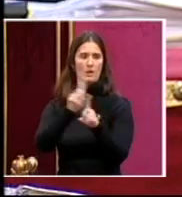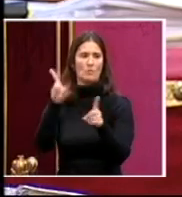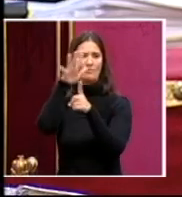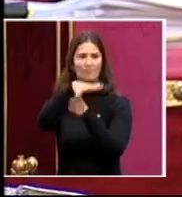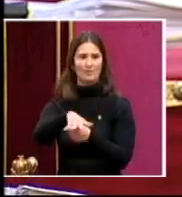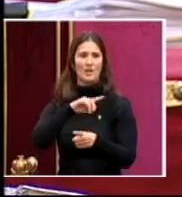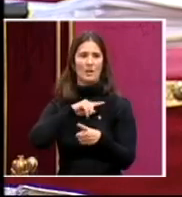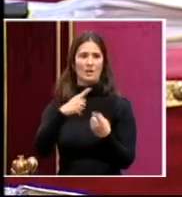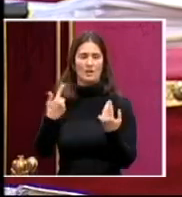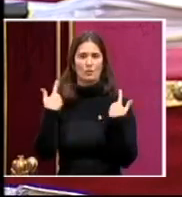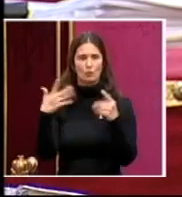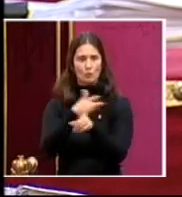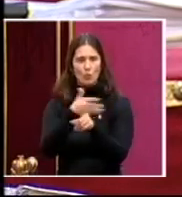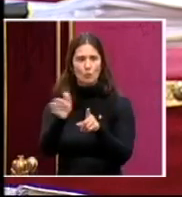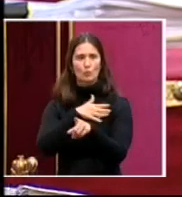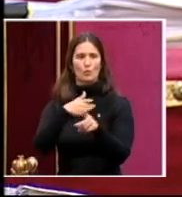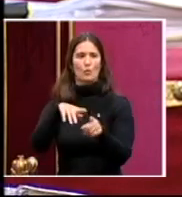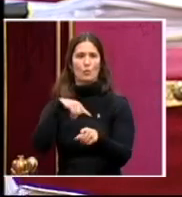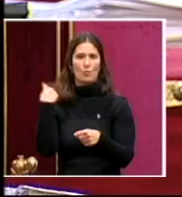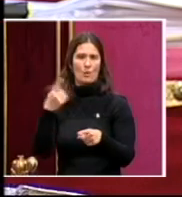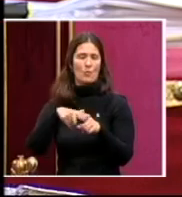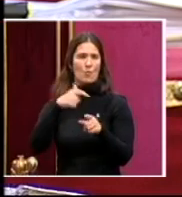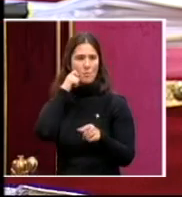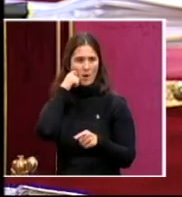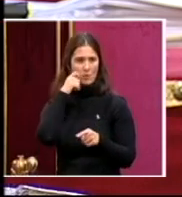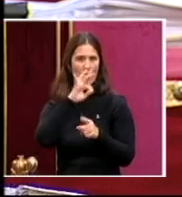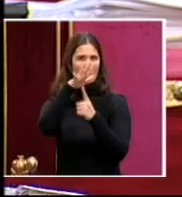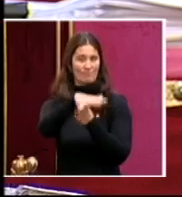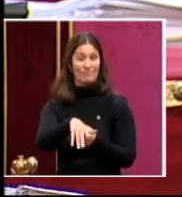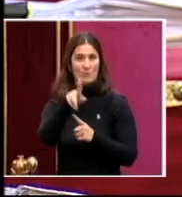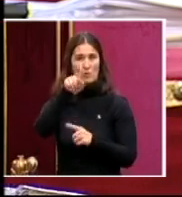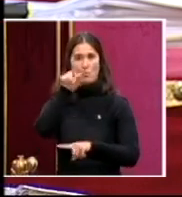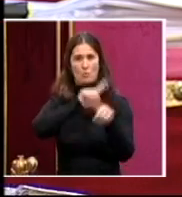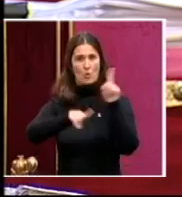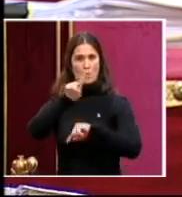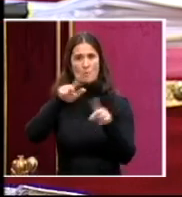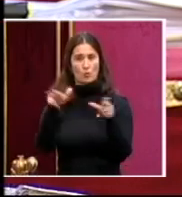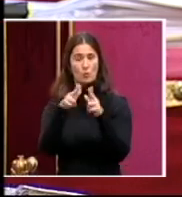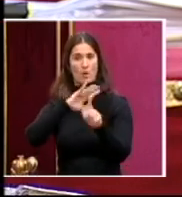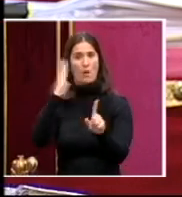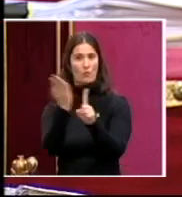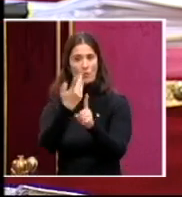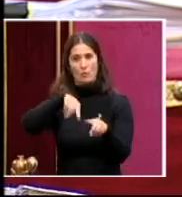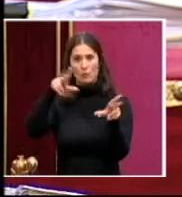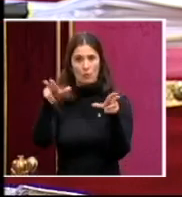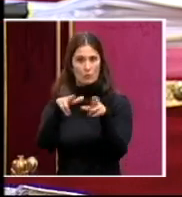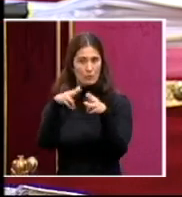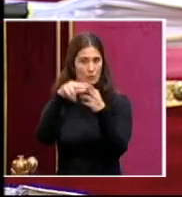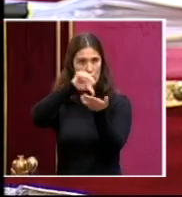tortura o tratos crueles, inhumanos o degradantes. Constituye un grave problema social que afecta a la ciudadanía en su